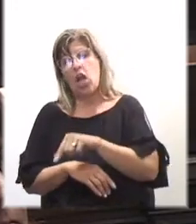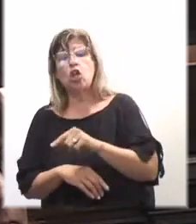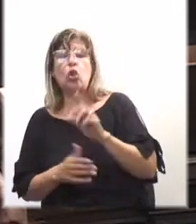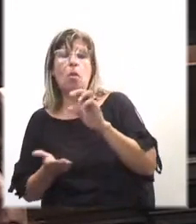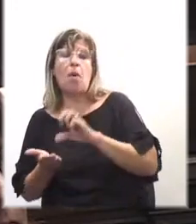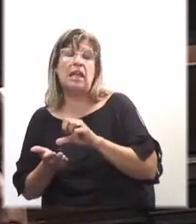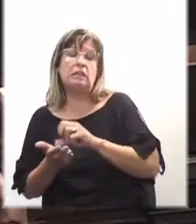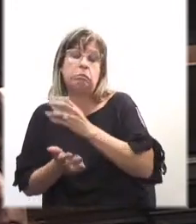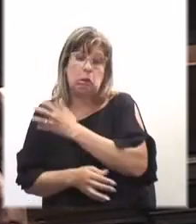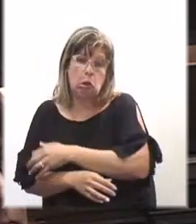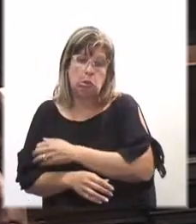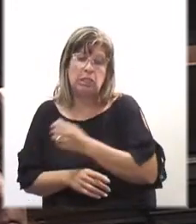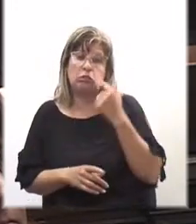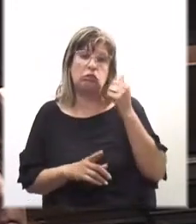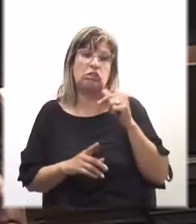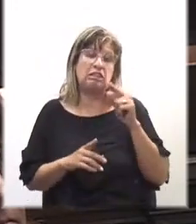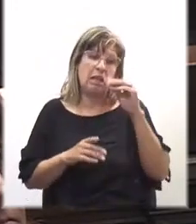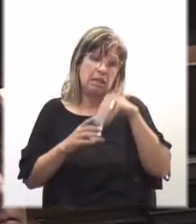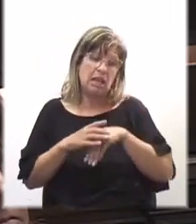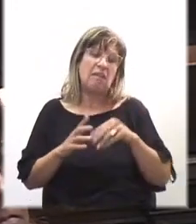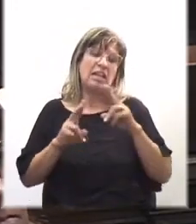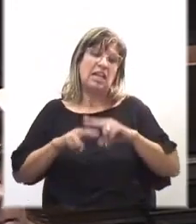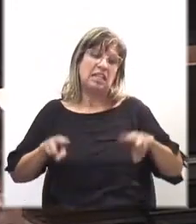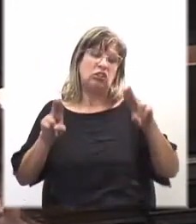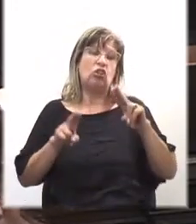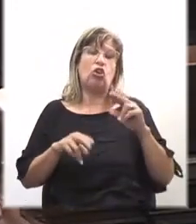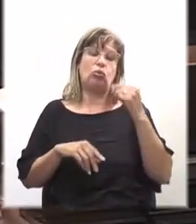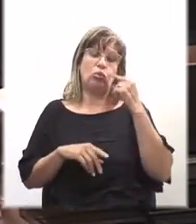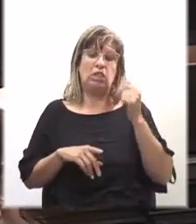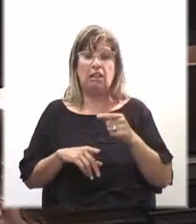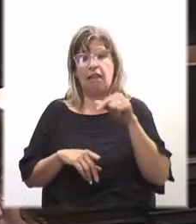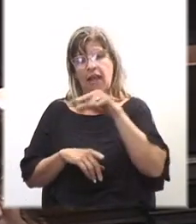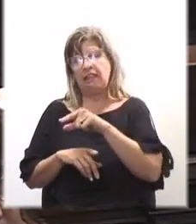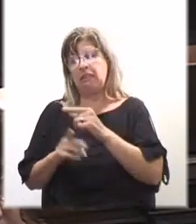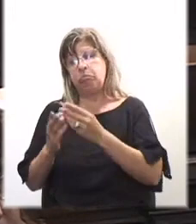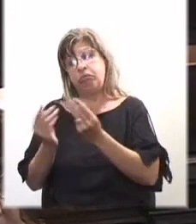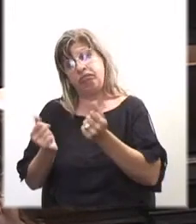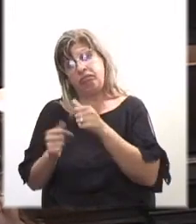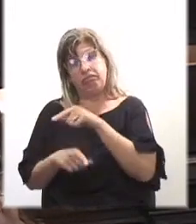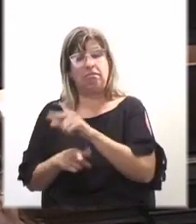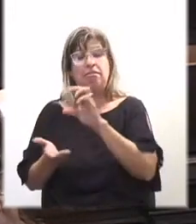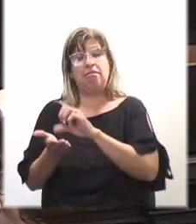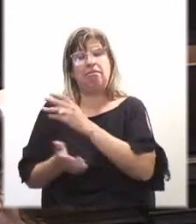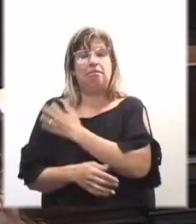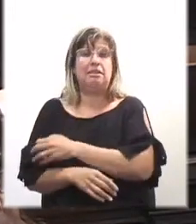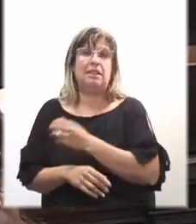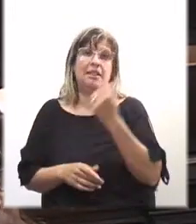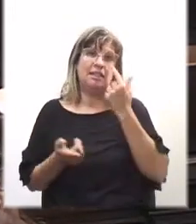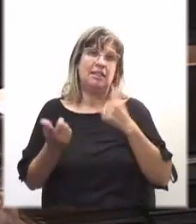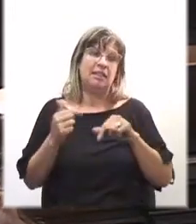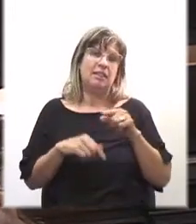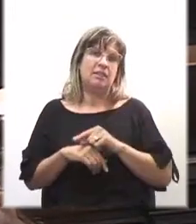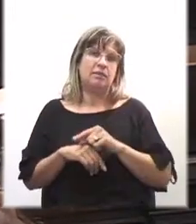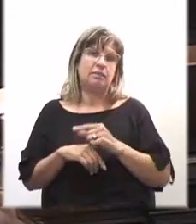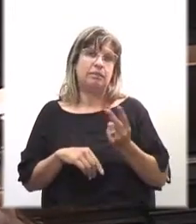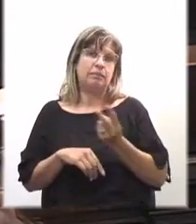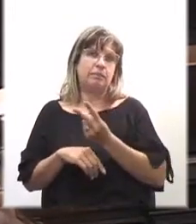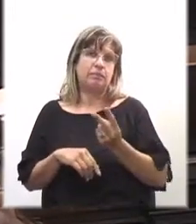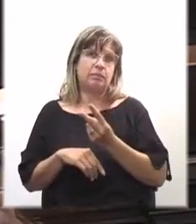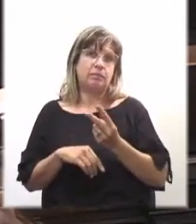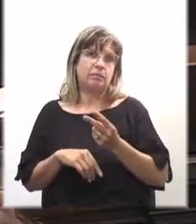y desaparecía el país débil. Y cuando el conflicto era entre dos países poderosos, intervenían las Naciones Unidas y desaparecía